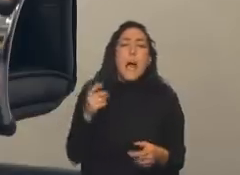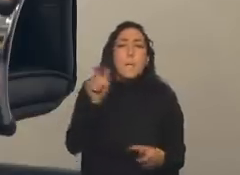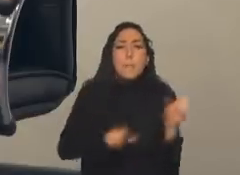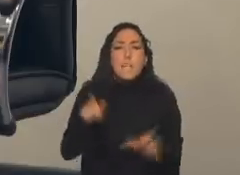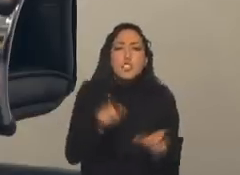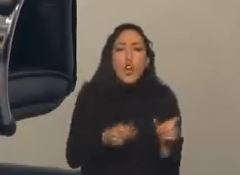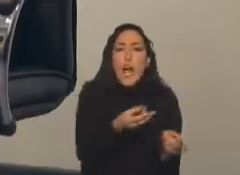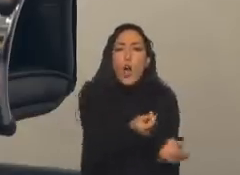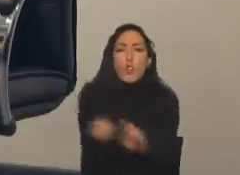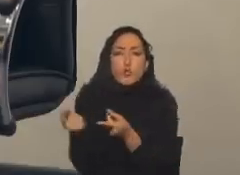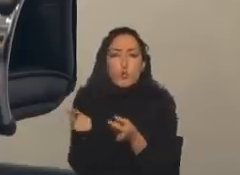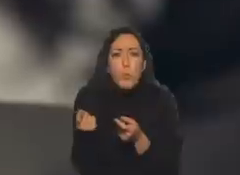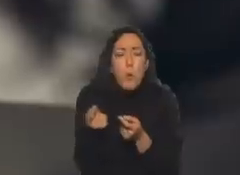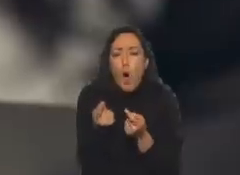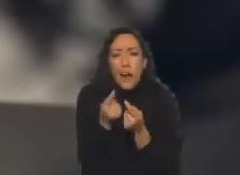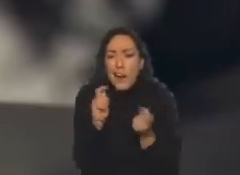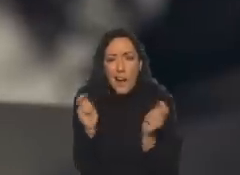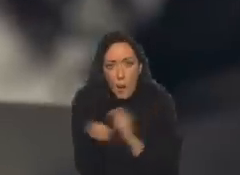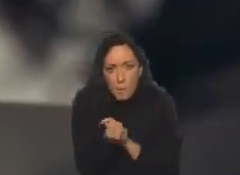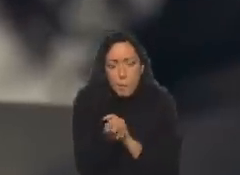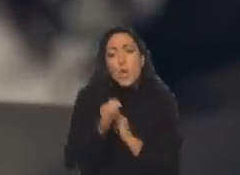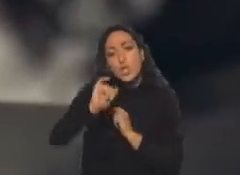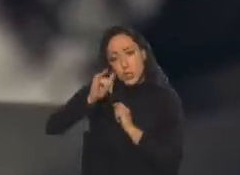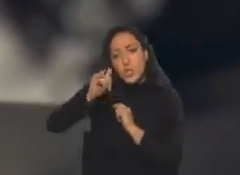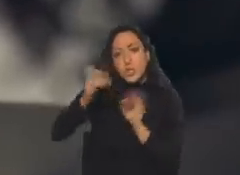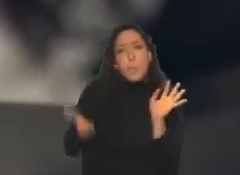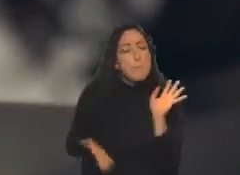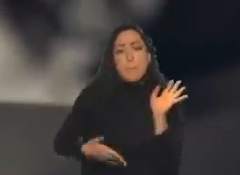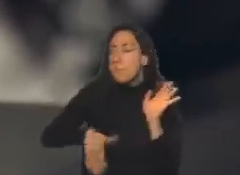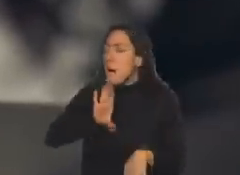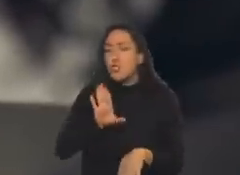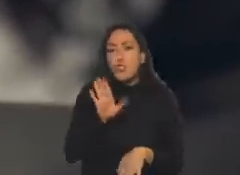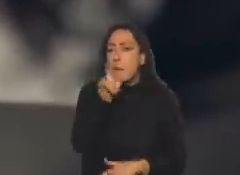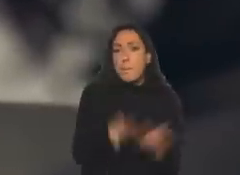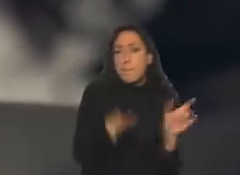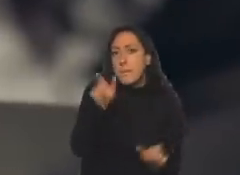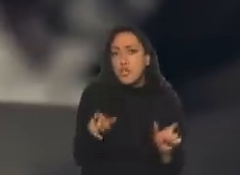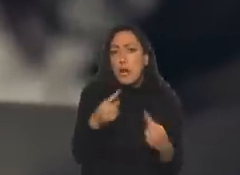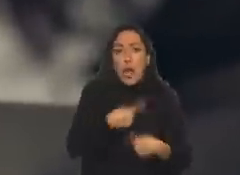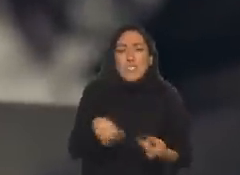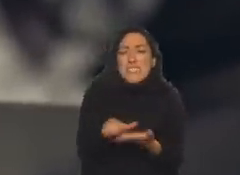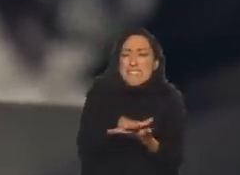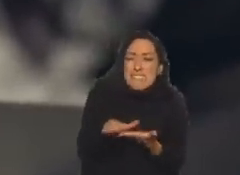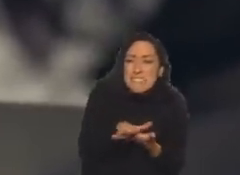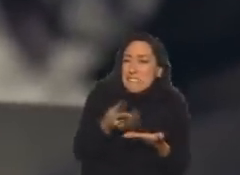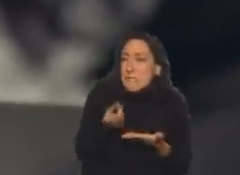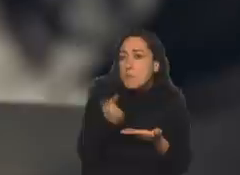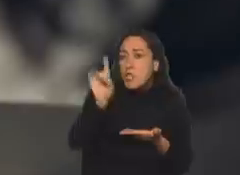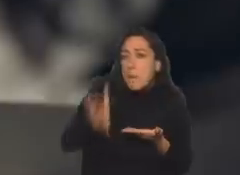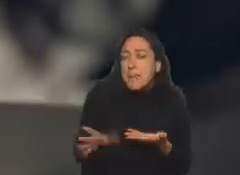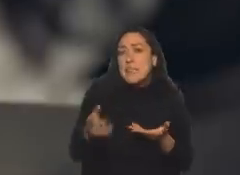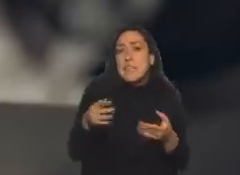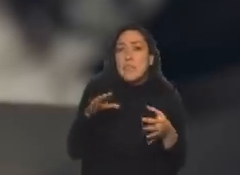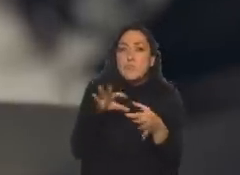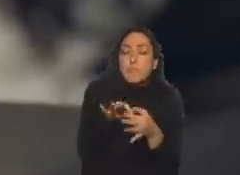partir de estos aumentos de precios? Y sí, la mayoría se lleva a lo básico, todo lo que es relacionado